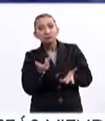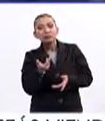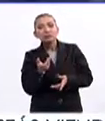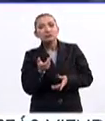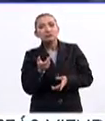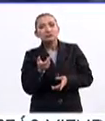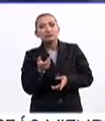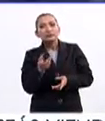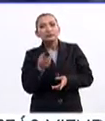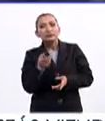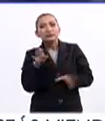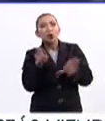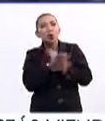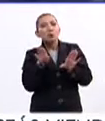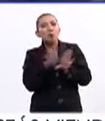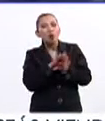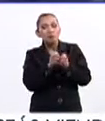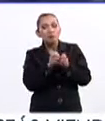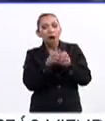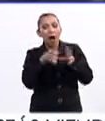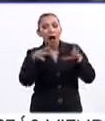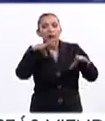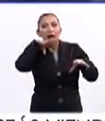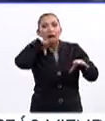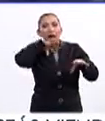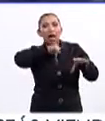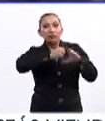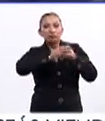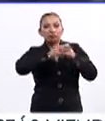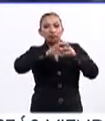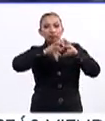fundamentalmente como aumento de temperatura.